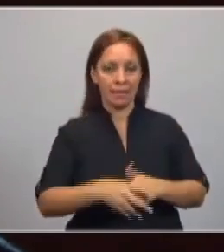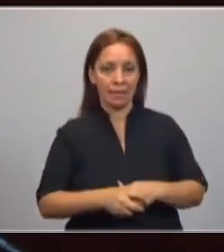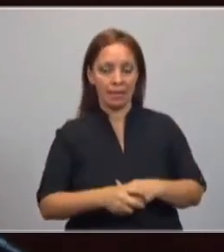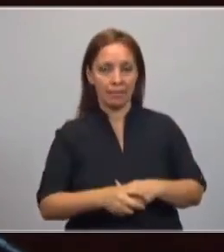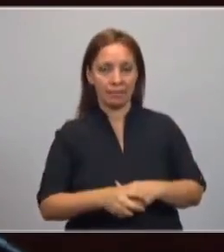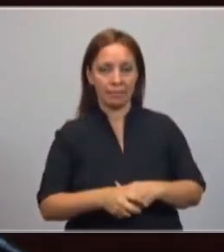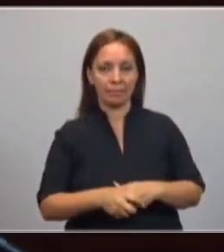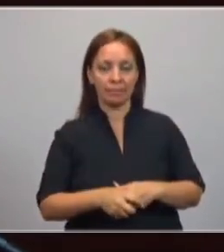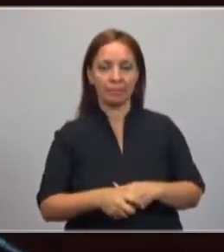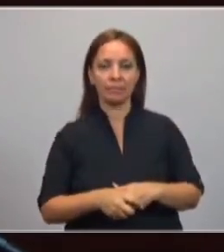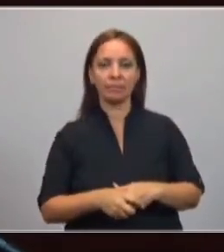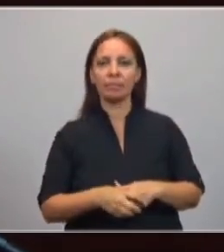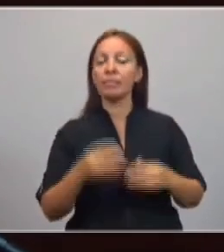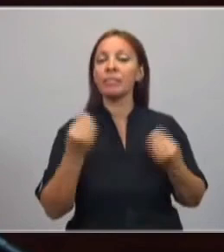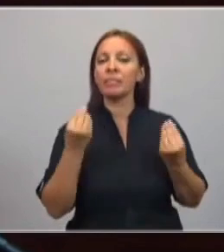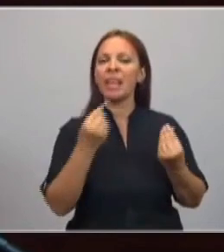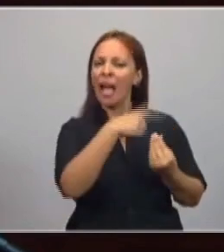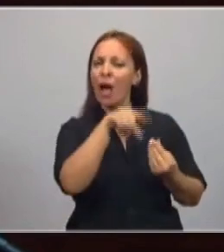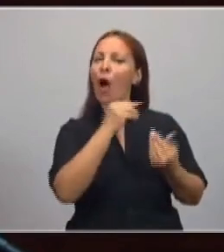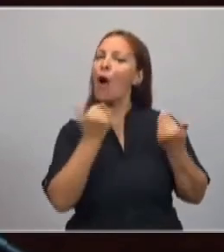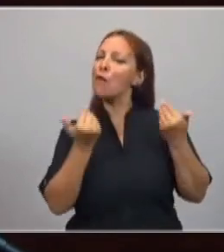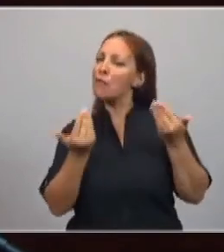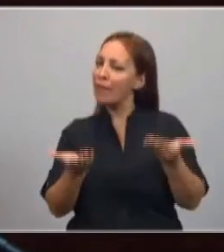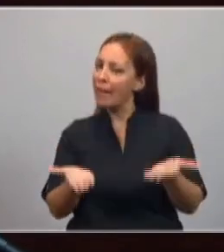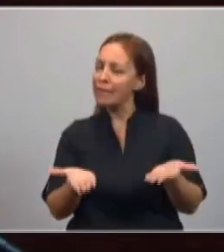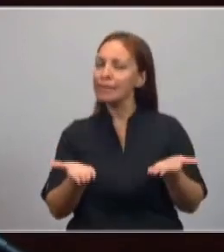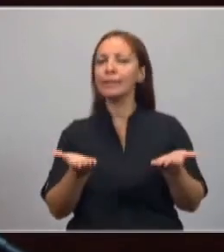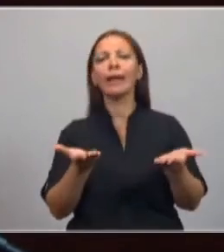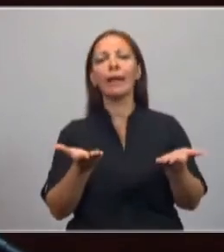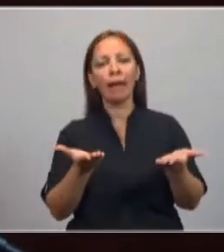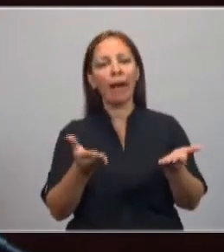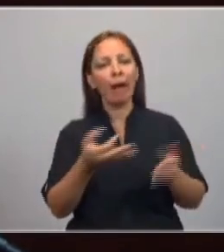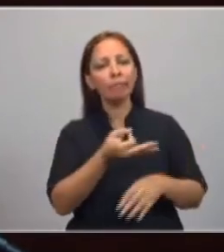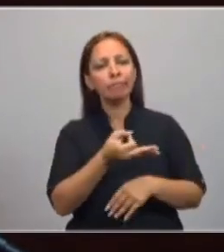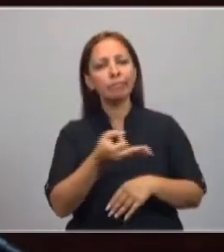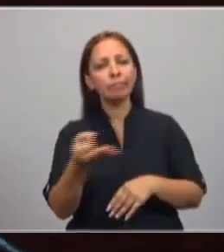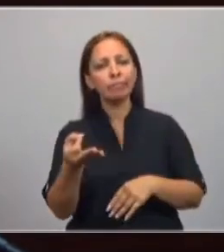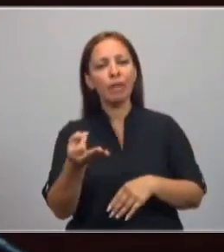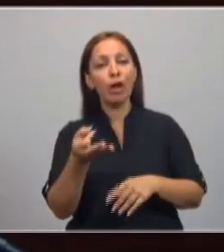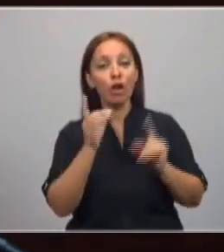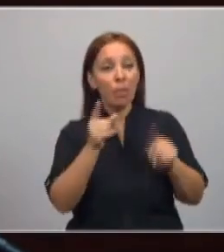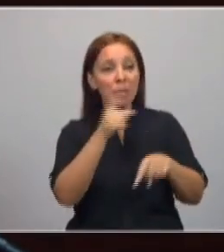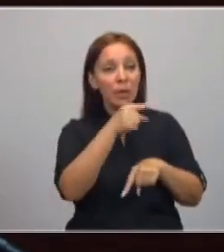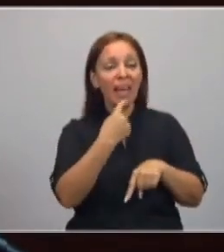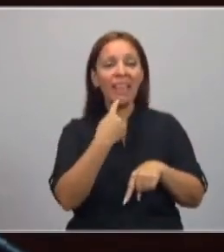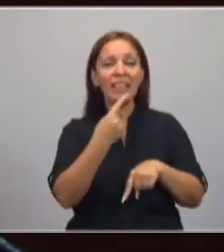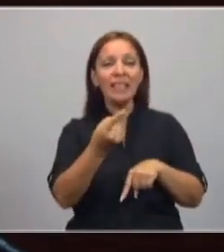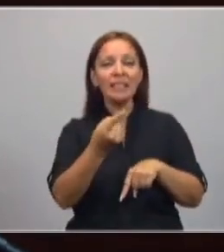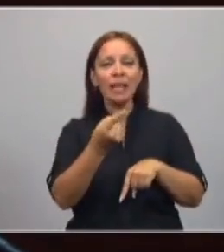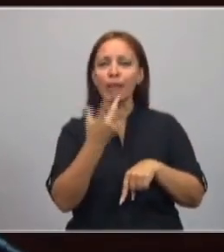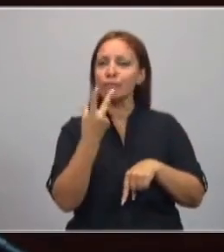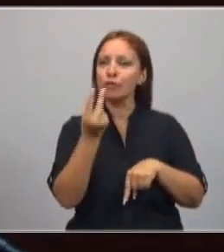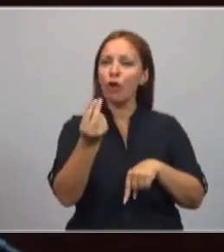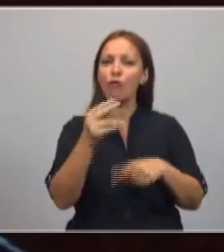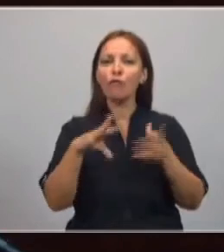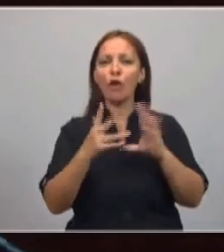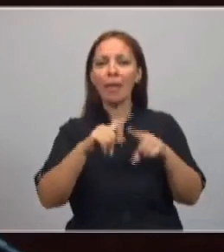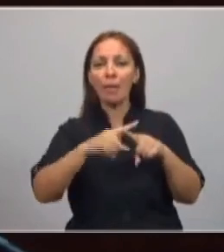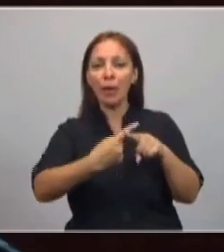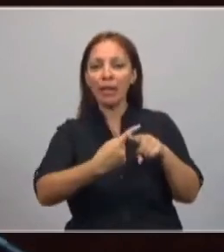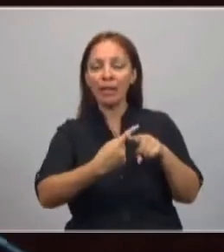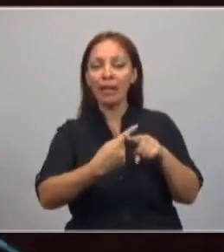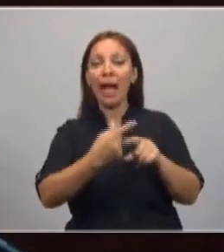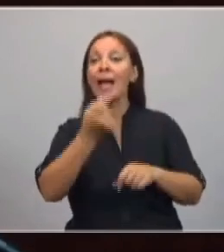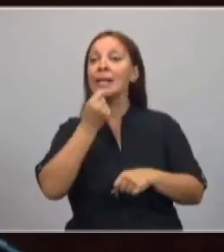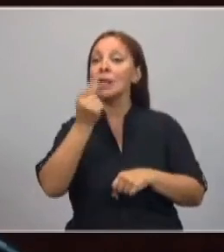diálogo. Ofrece exactamente lo que dice rechazar como método de la política. Si